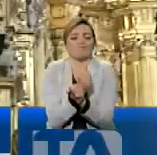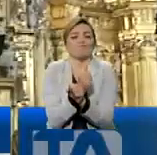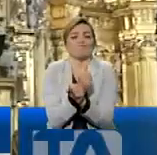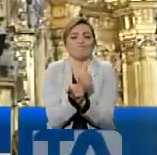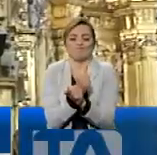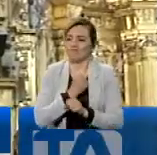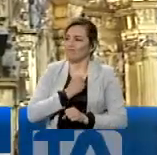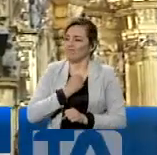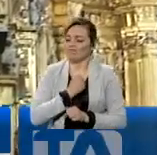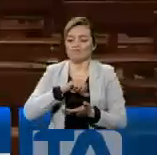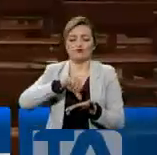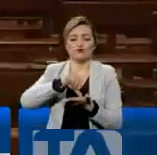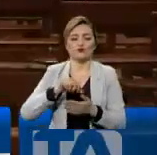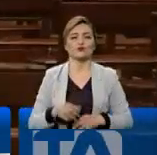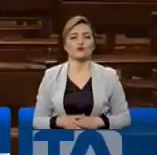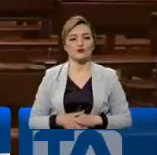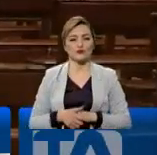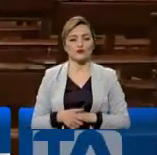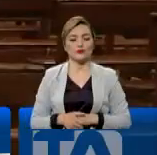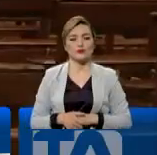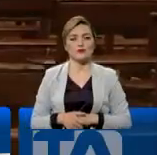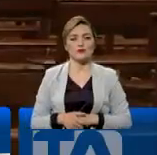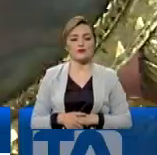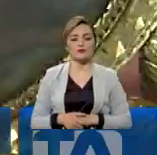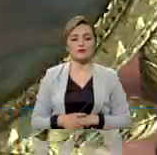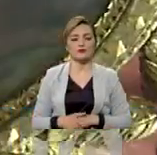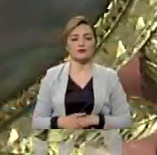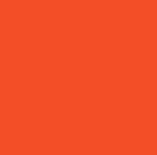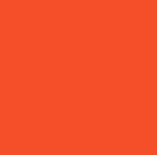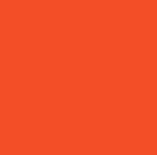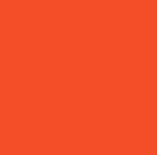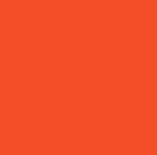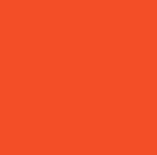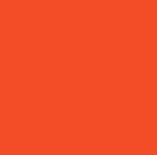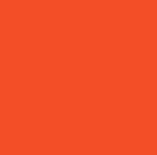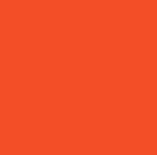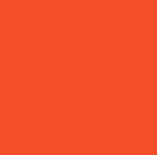el patrimonio de la ciudad. En Quito, Daniela Valencia, 24 horas.